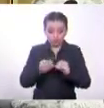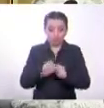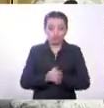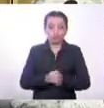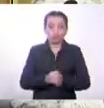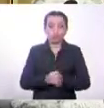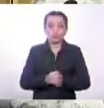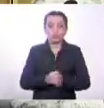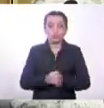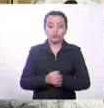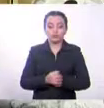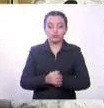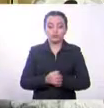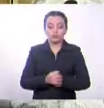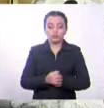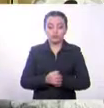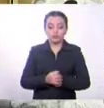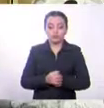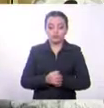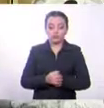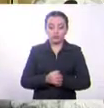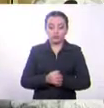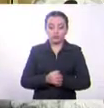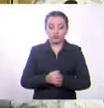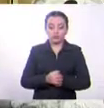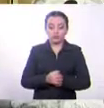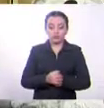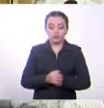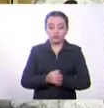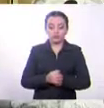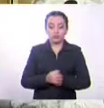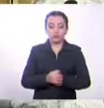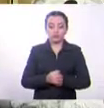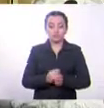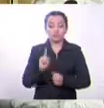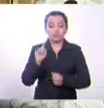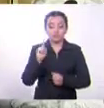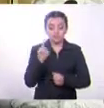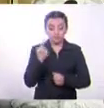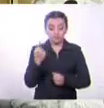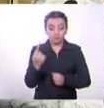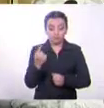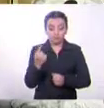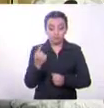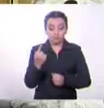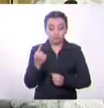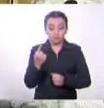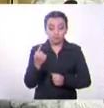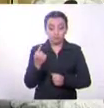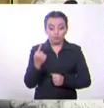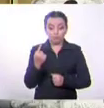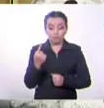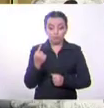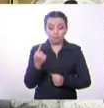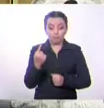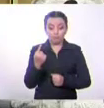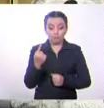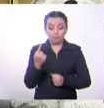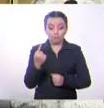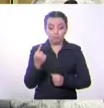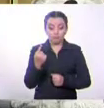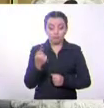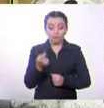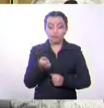mi amigo. Sí, mira, ahí estaba Tenchito. La primera historia tiene que ver con un